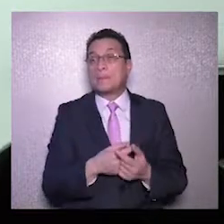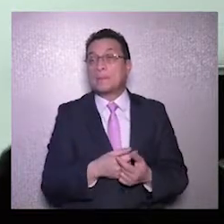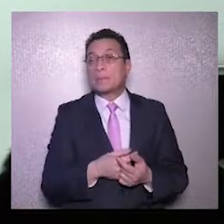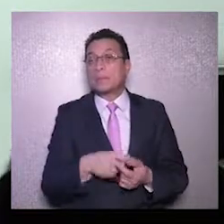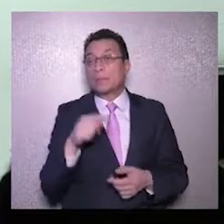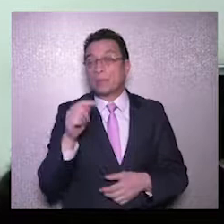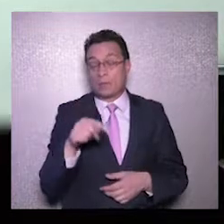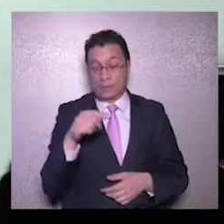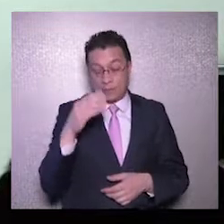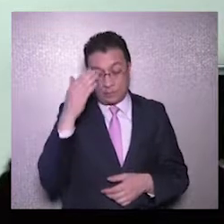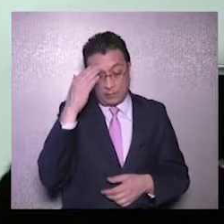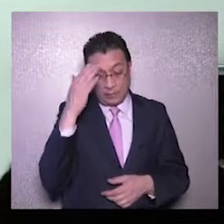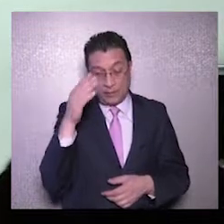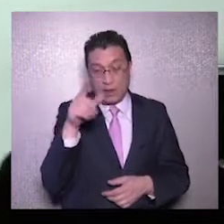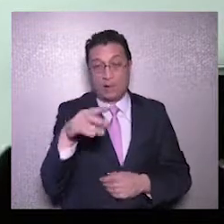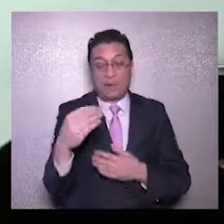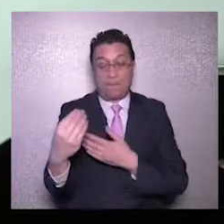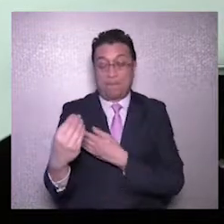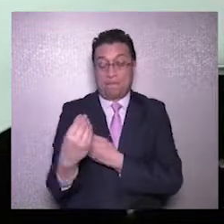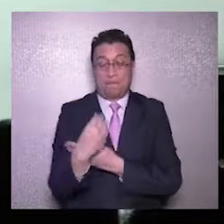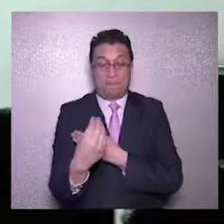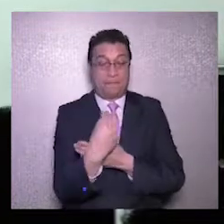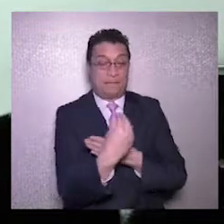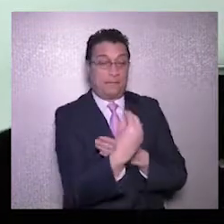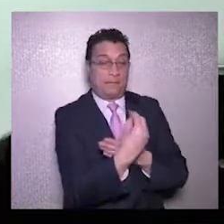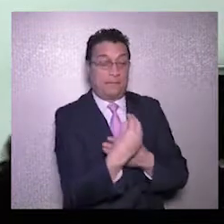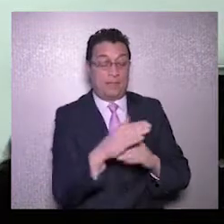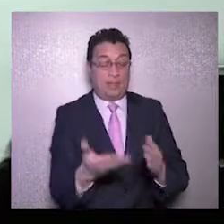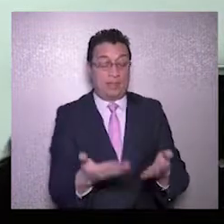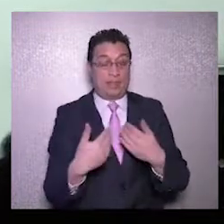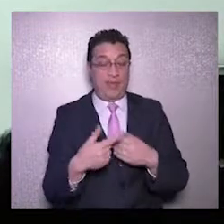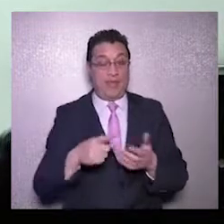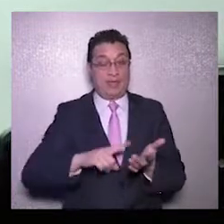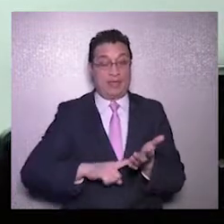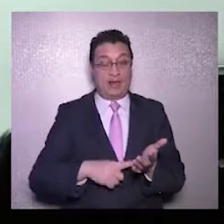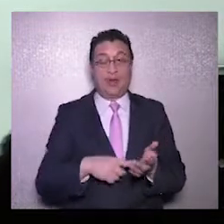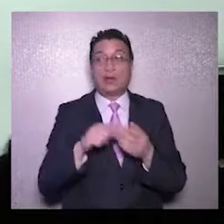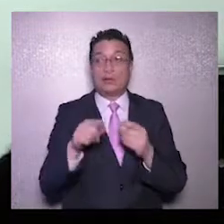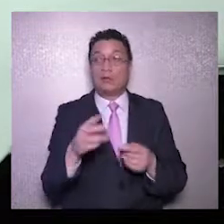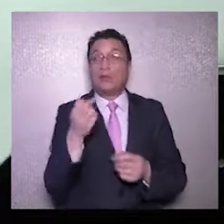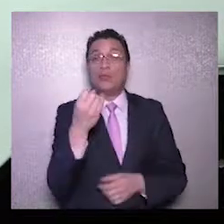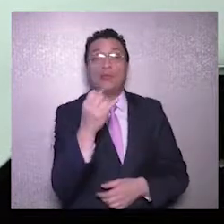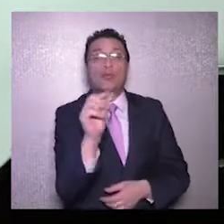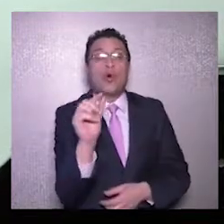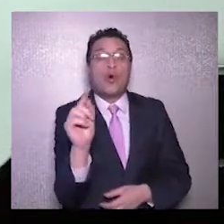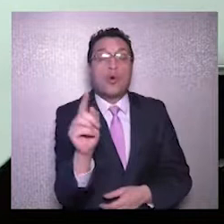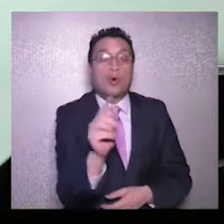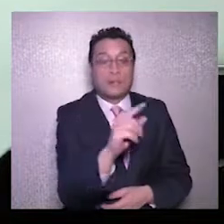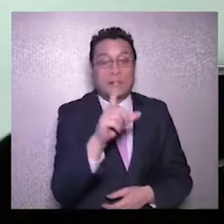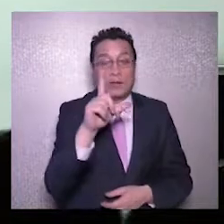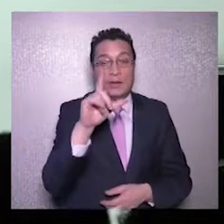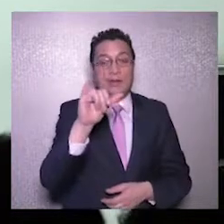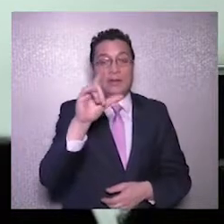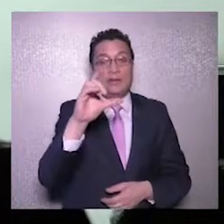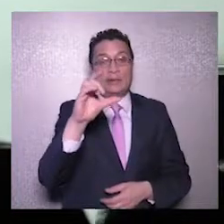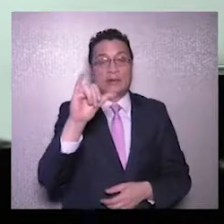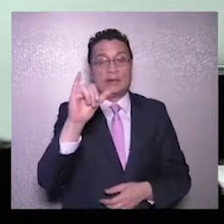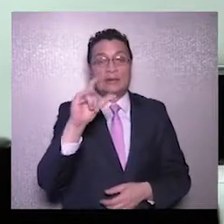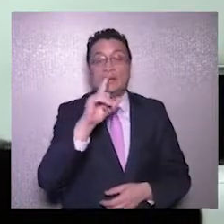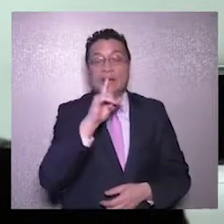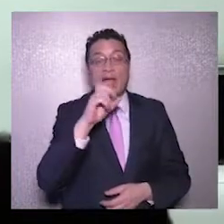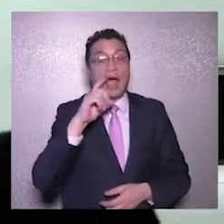Hoy día en los proveedores que entregan tecnología son contados con la mano. Creo que las licitaciones